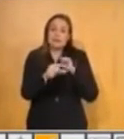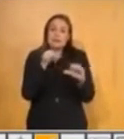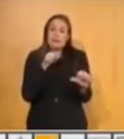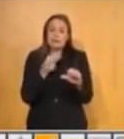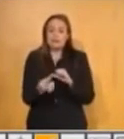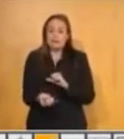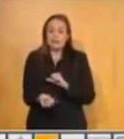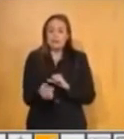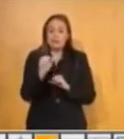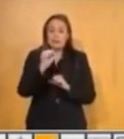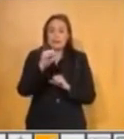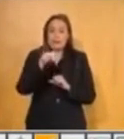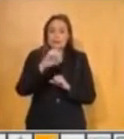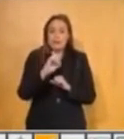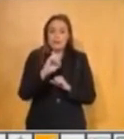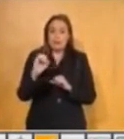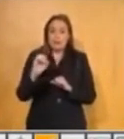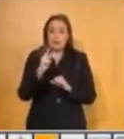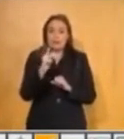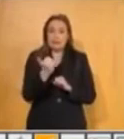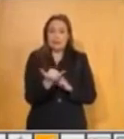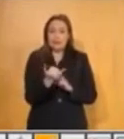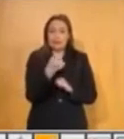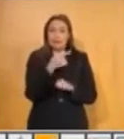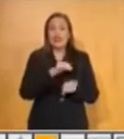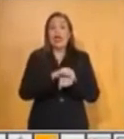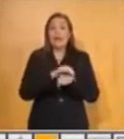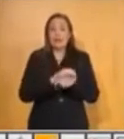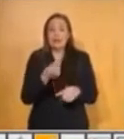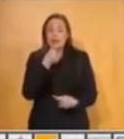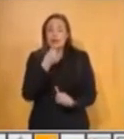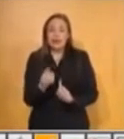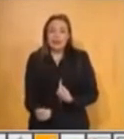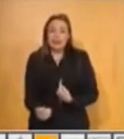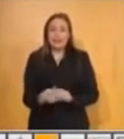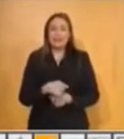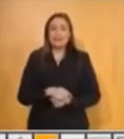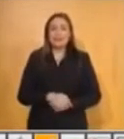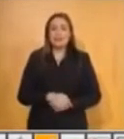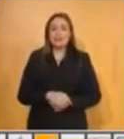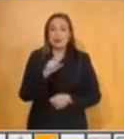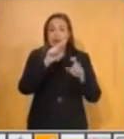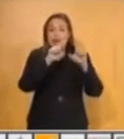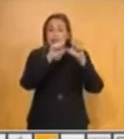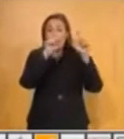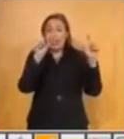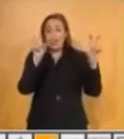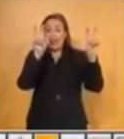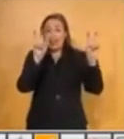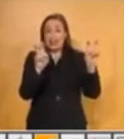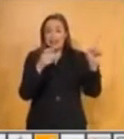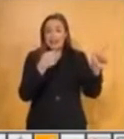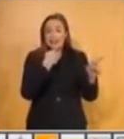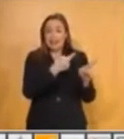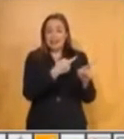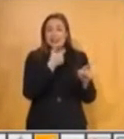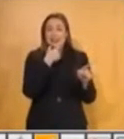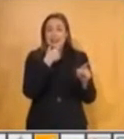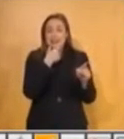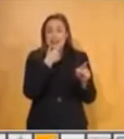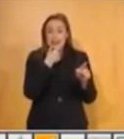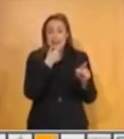que es el amigo de Charlie Brown. It says Classic Peanuts, es el título de la tira cómica en